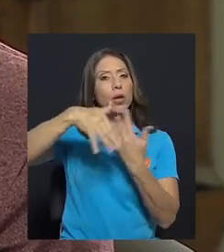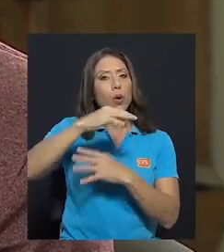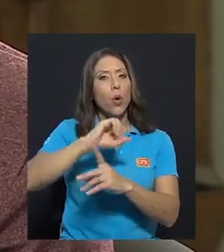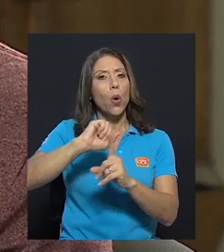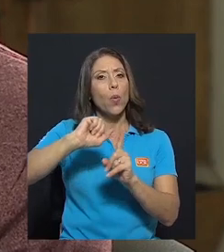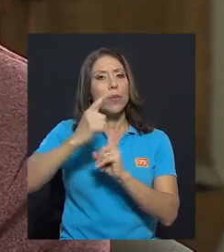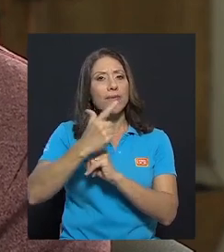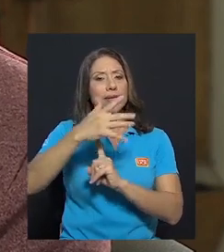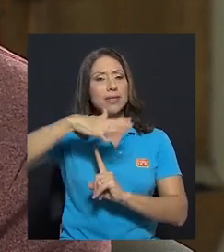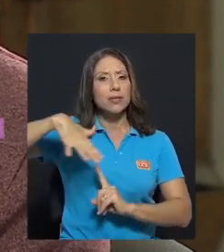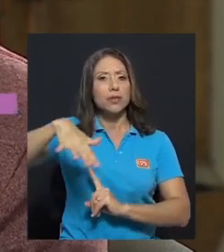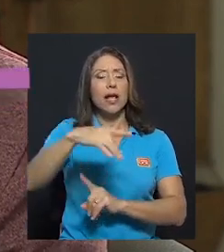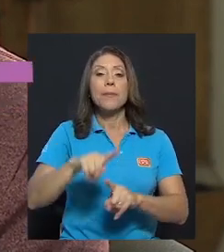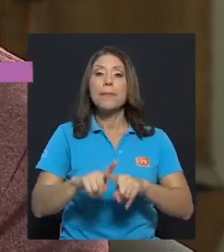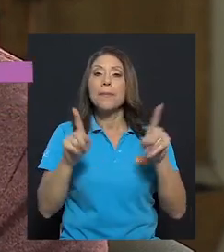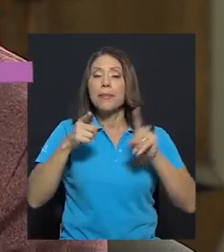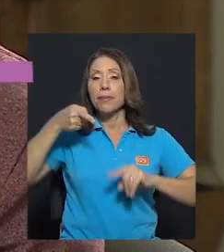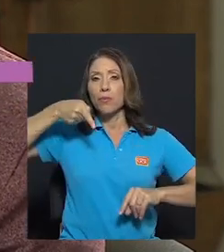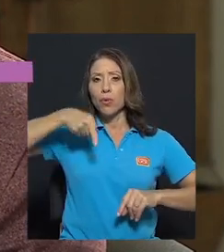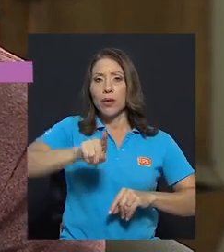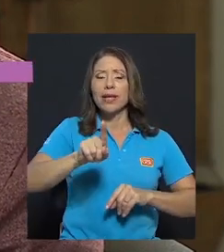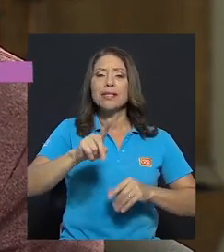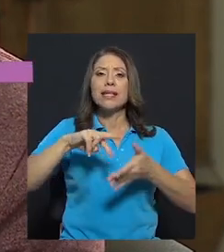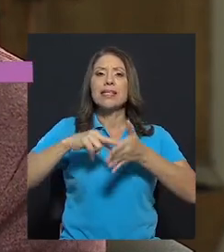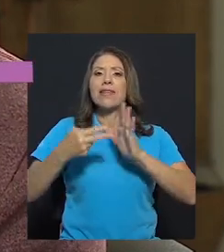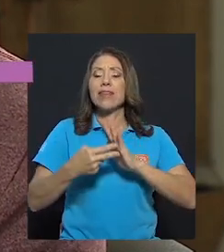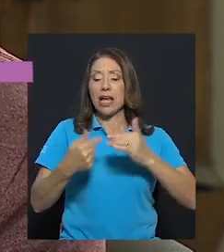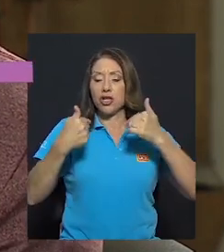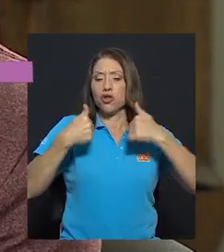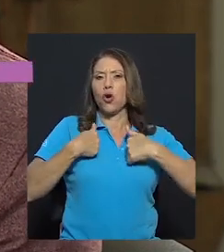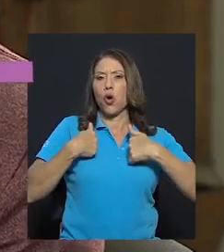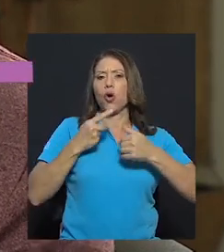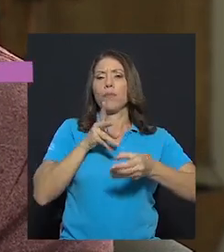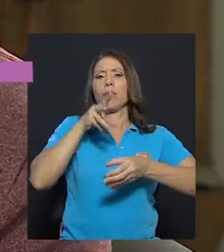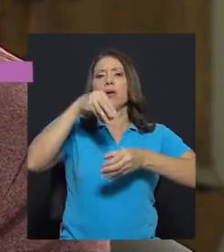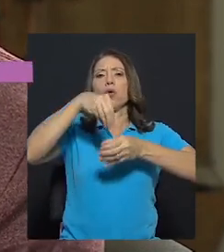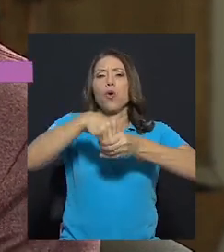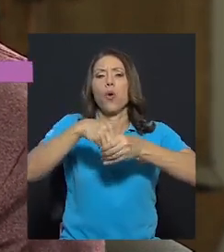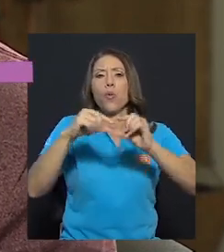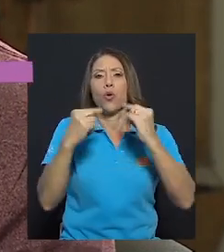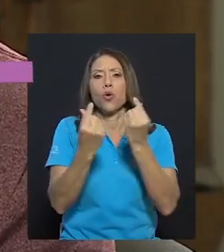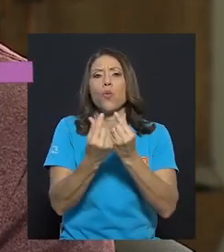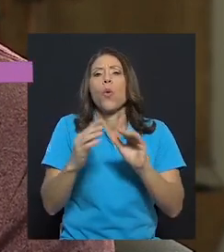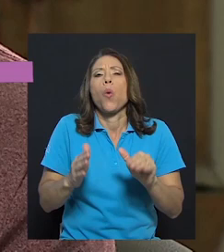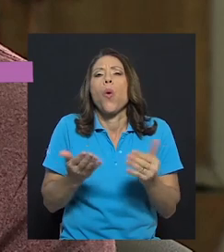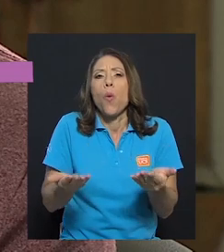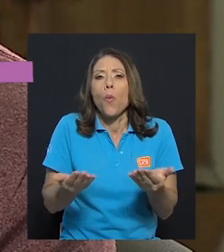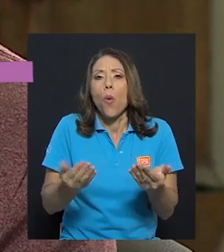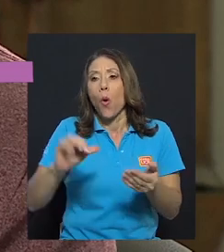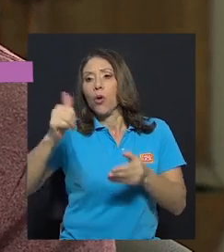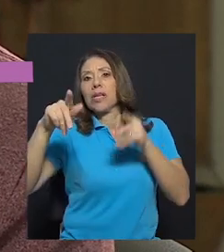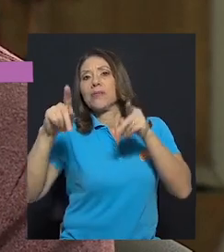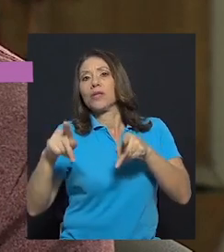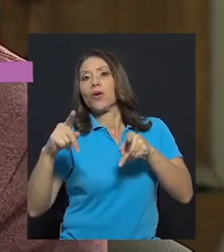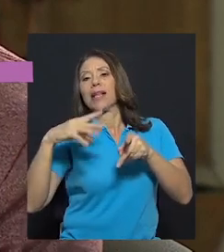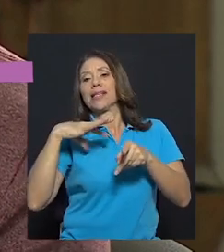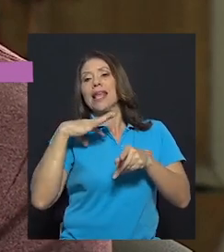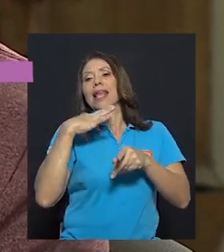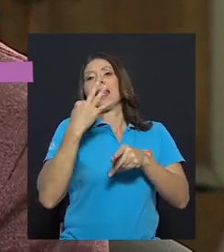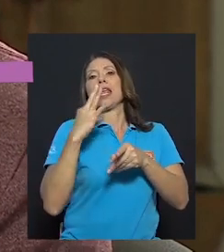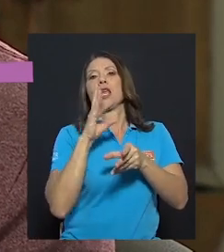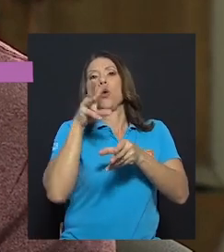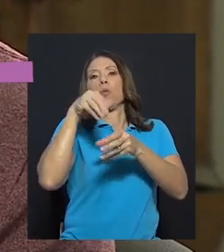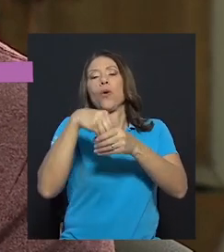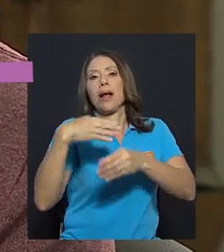la violencia tiene mucho que ver con el cómo yo me incorporo en un grupo o cómo me incorporan a mí en un grupo, y de cómo es que